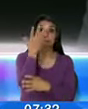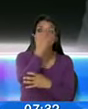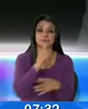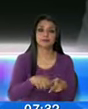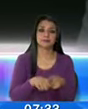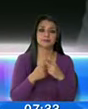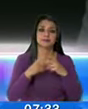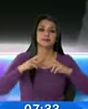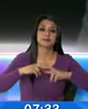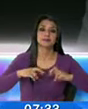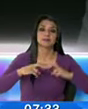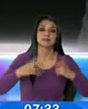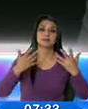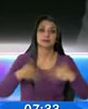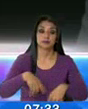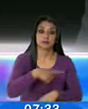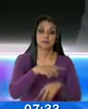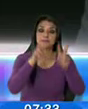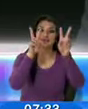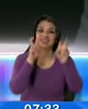investigación previa respecto a este tema.